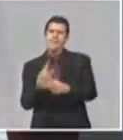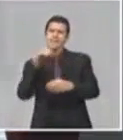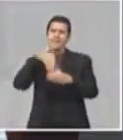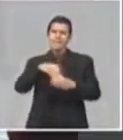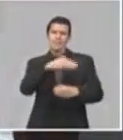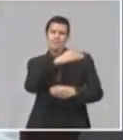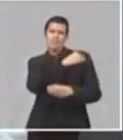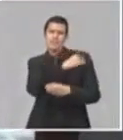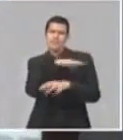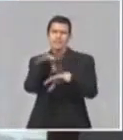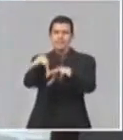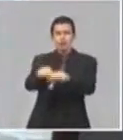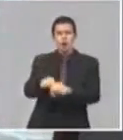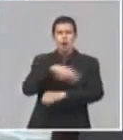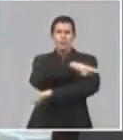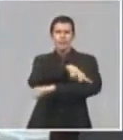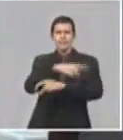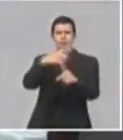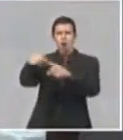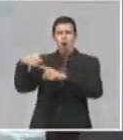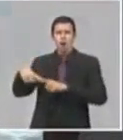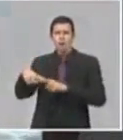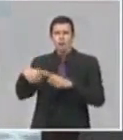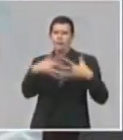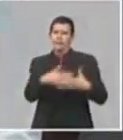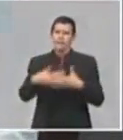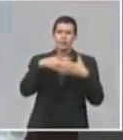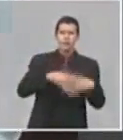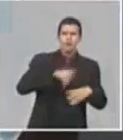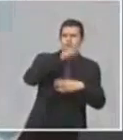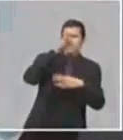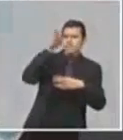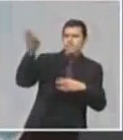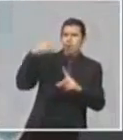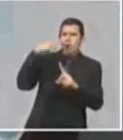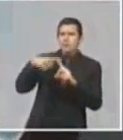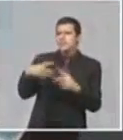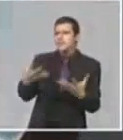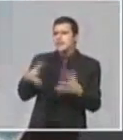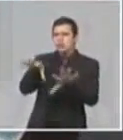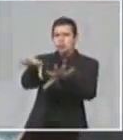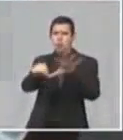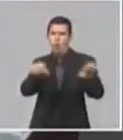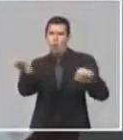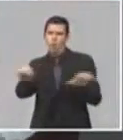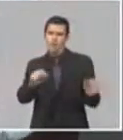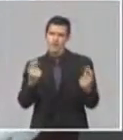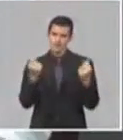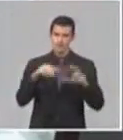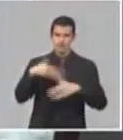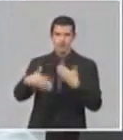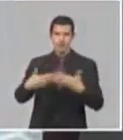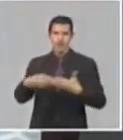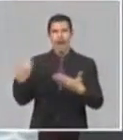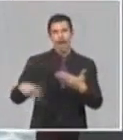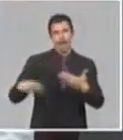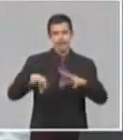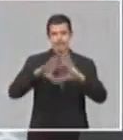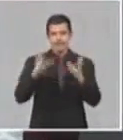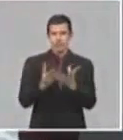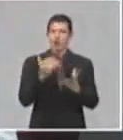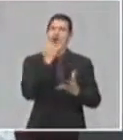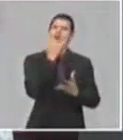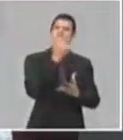fuerza y base por todo el mundo por tanto el gobierno de los eeuu como hay una estrecha alianza de la